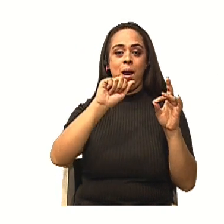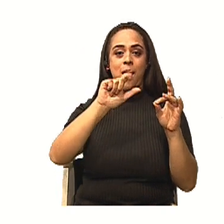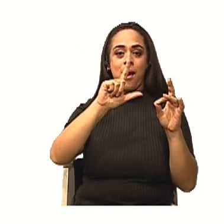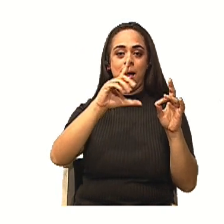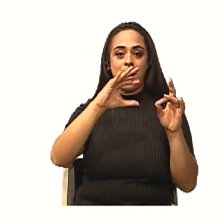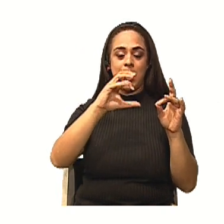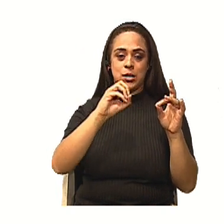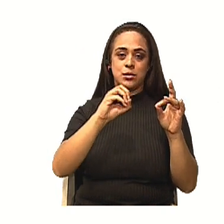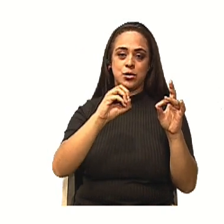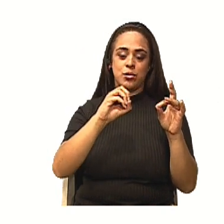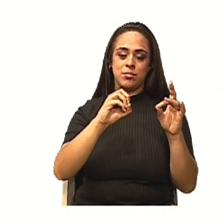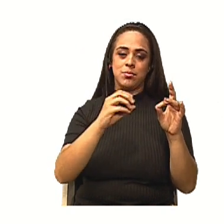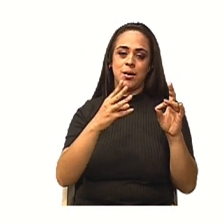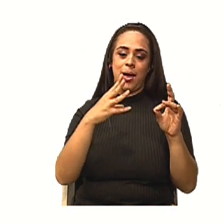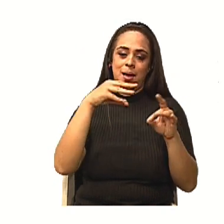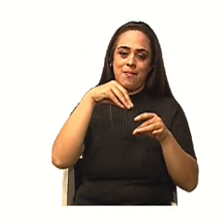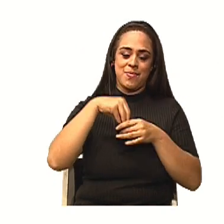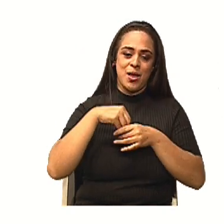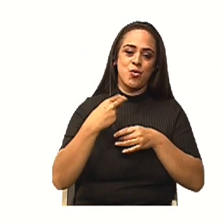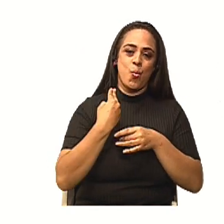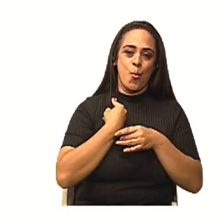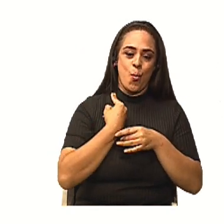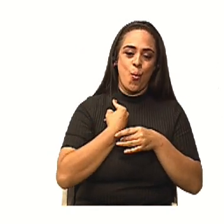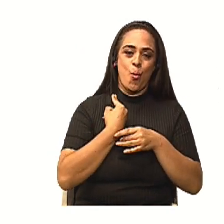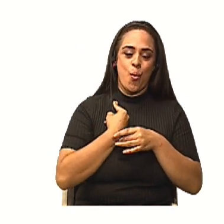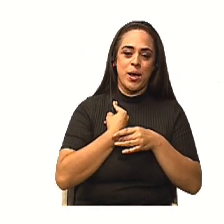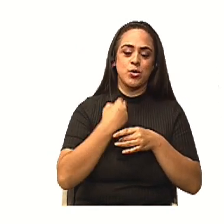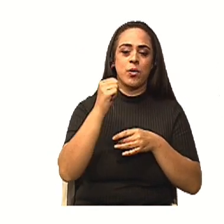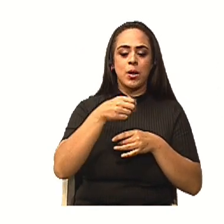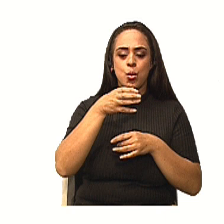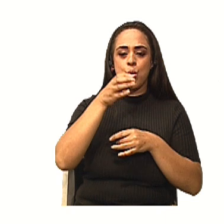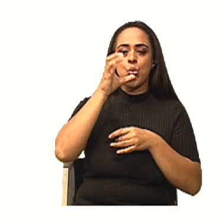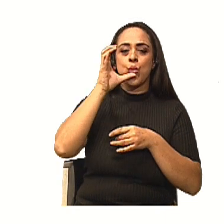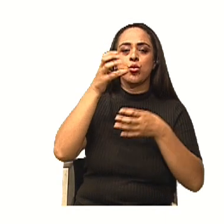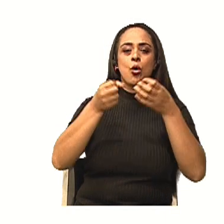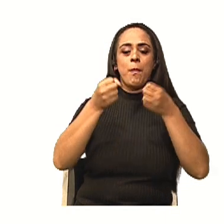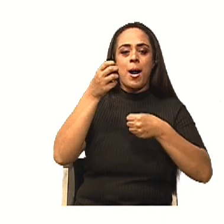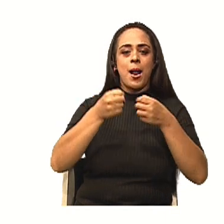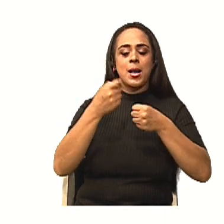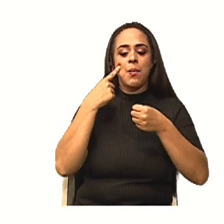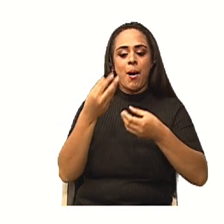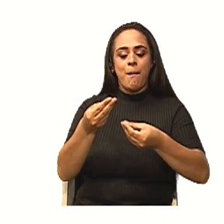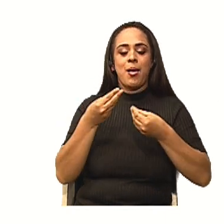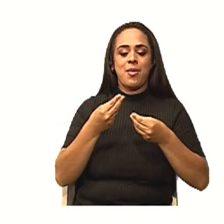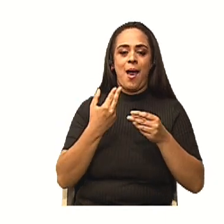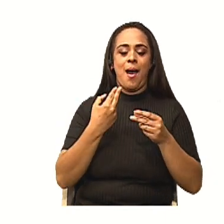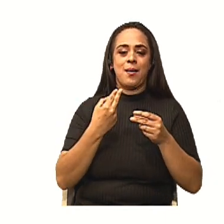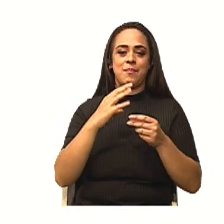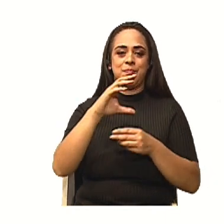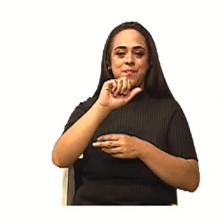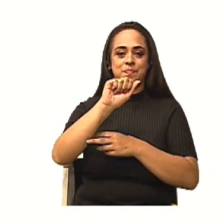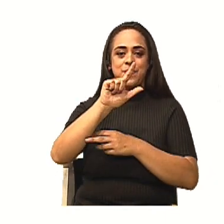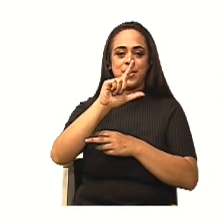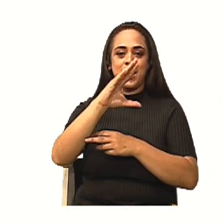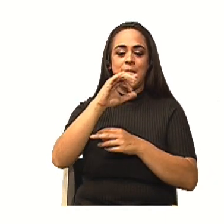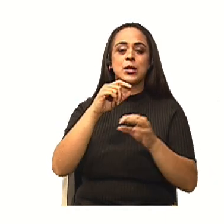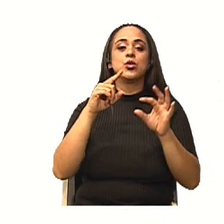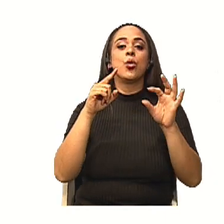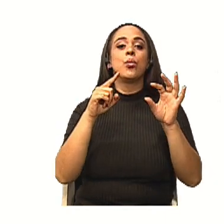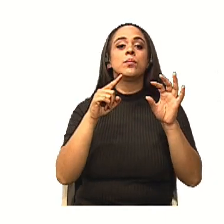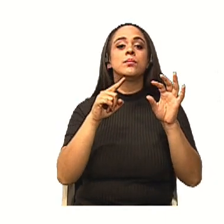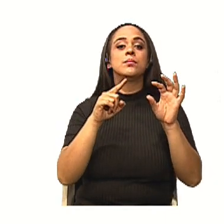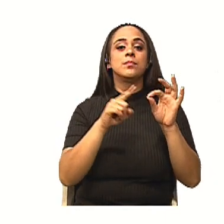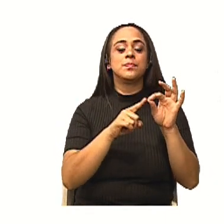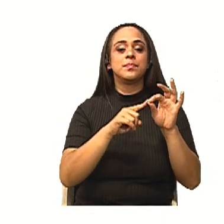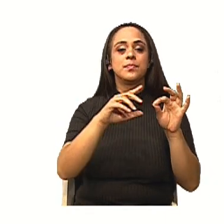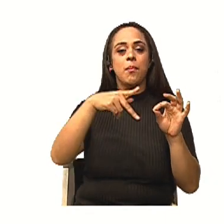conocido que tenemos en los huesos y que tenemos que ingerir leche para tener calcio. Y el potasio también es otro elemento